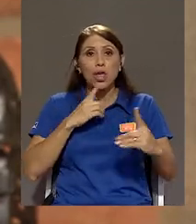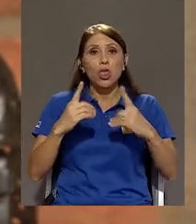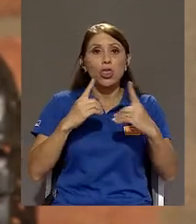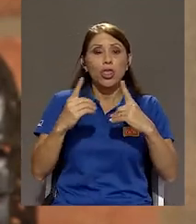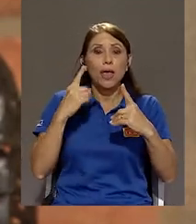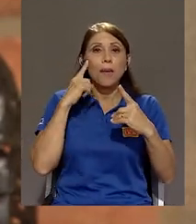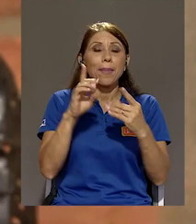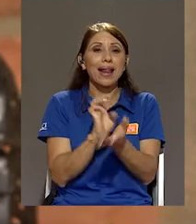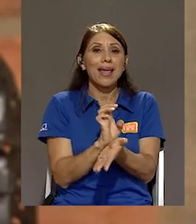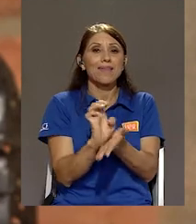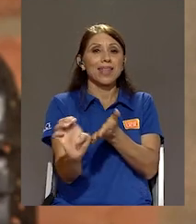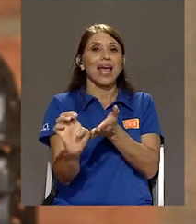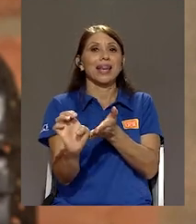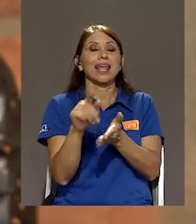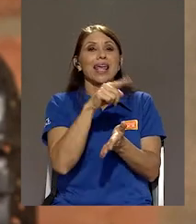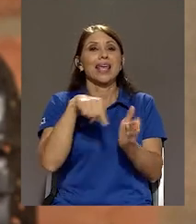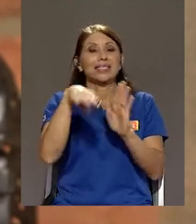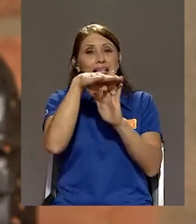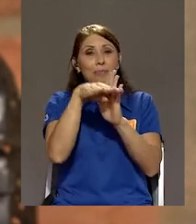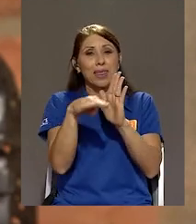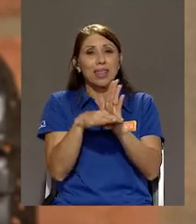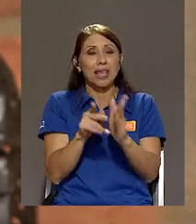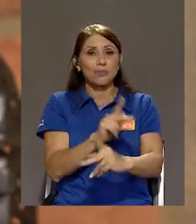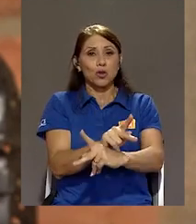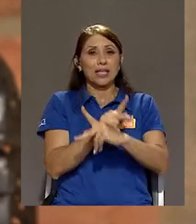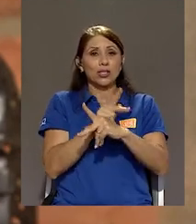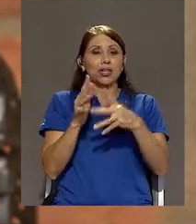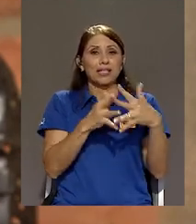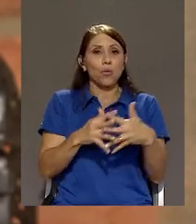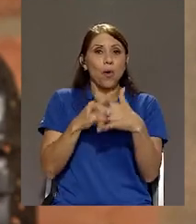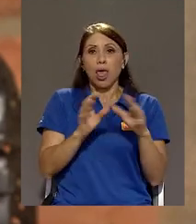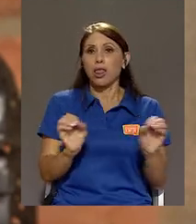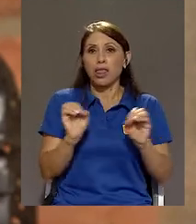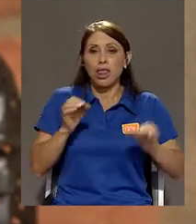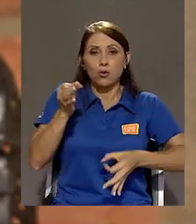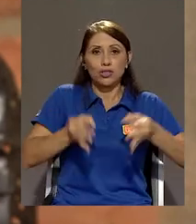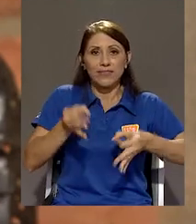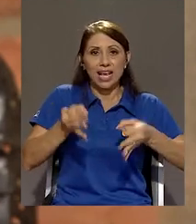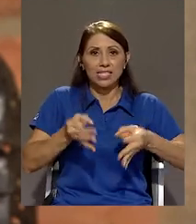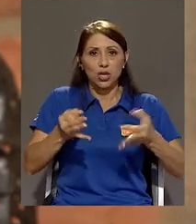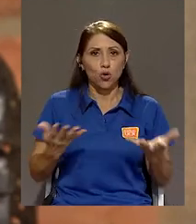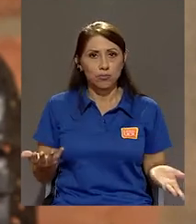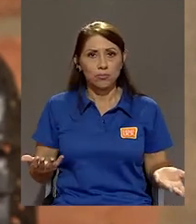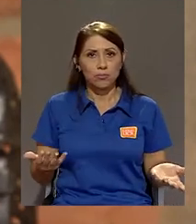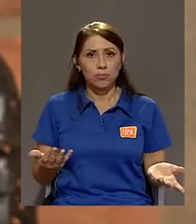estas medidas proteccionistas de los norteamericanos que no tienen ninguna justificación. La última